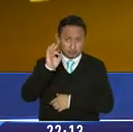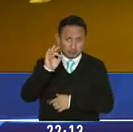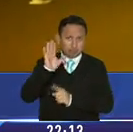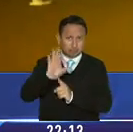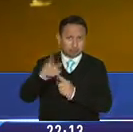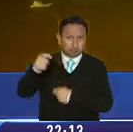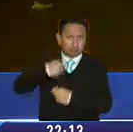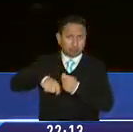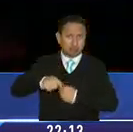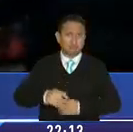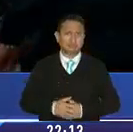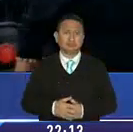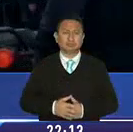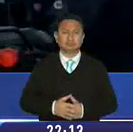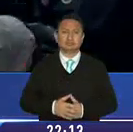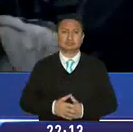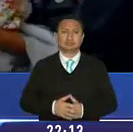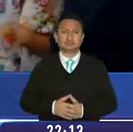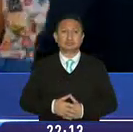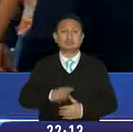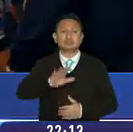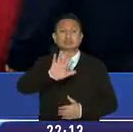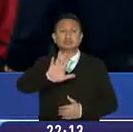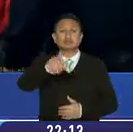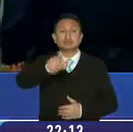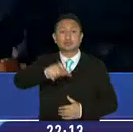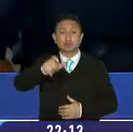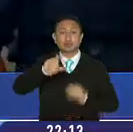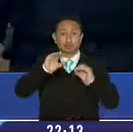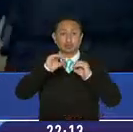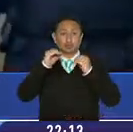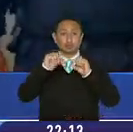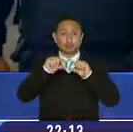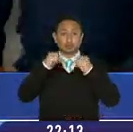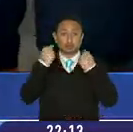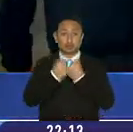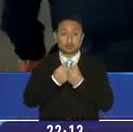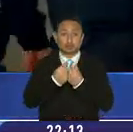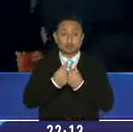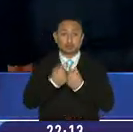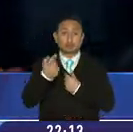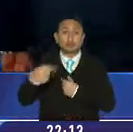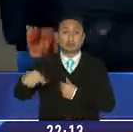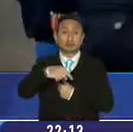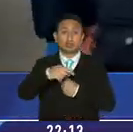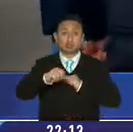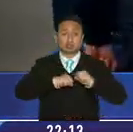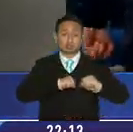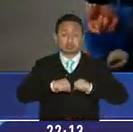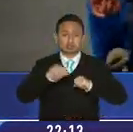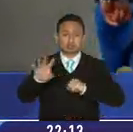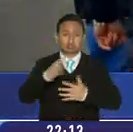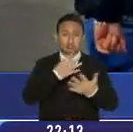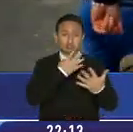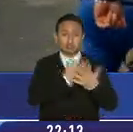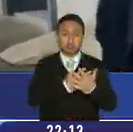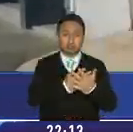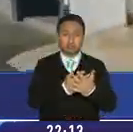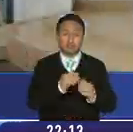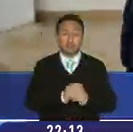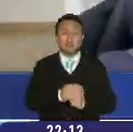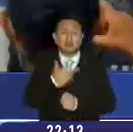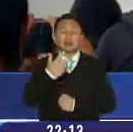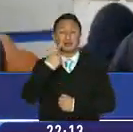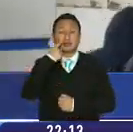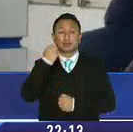actividad. 5 integrantes de una banda organizada que operaba en la capital provincial fue detenida. La integraban 3 hombres y 2